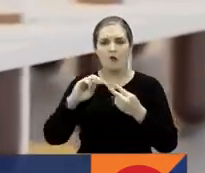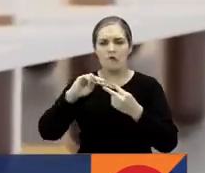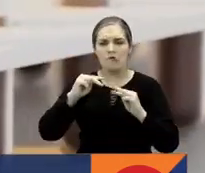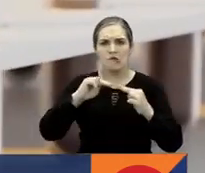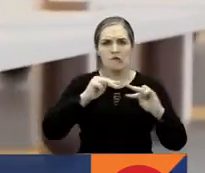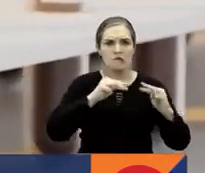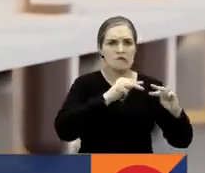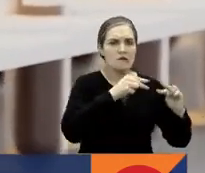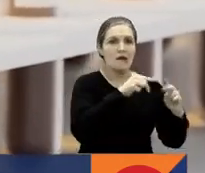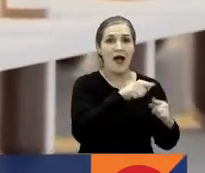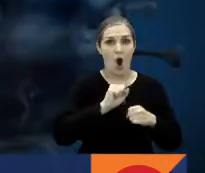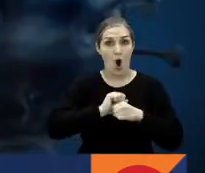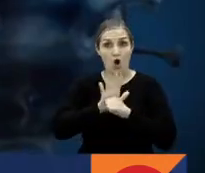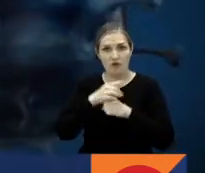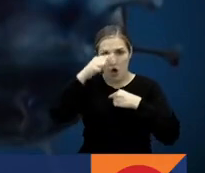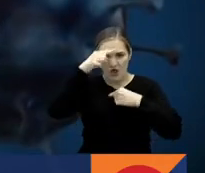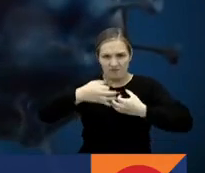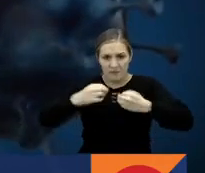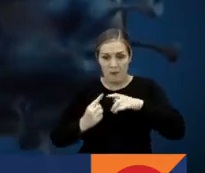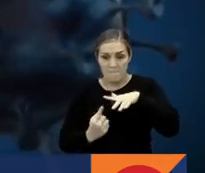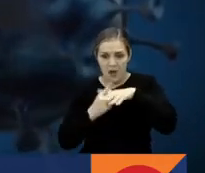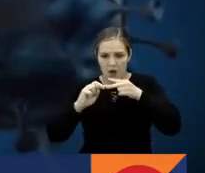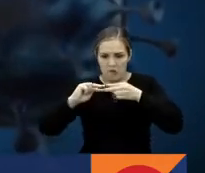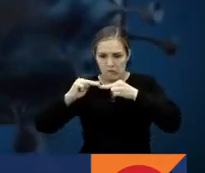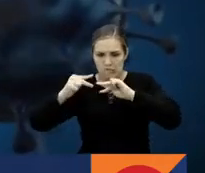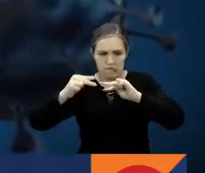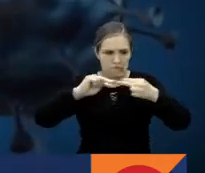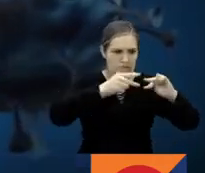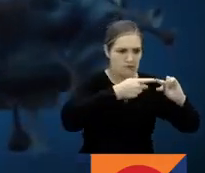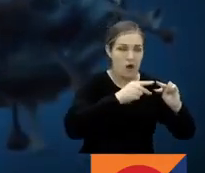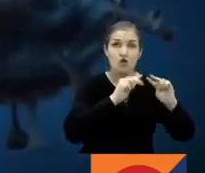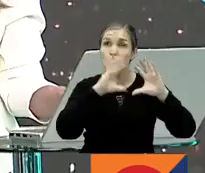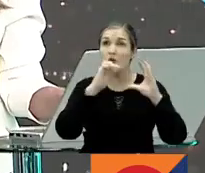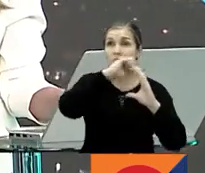del virus SARS-CoV-2, mientras en el mundo hay circulando 1.500.